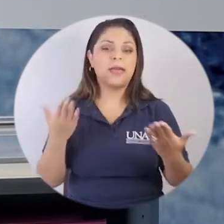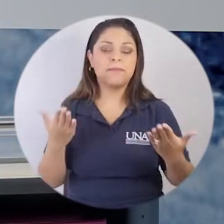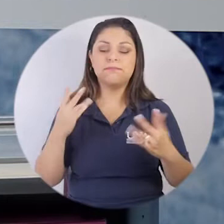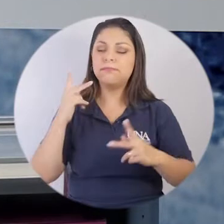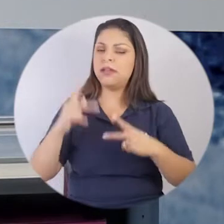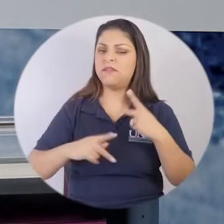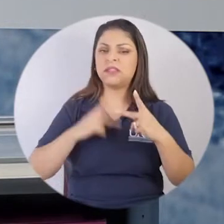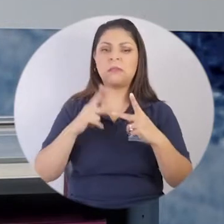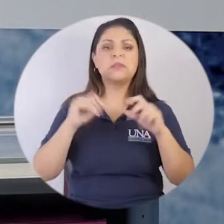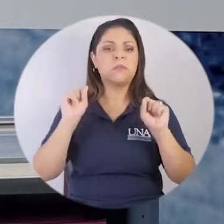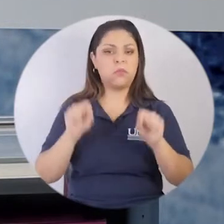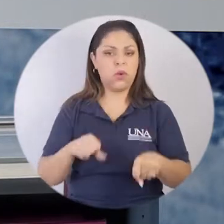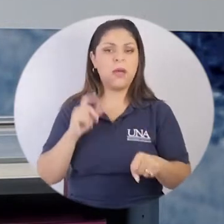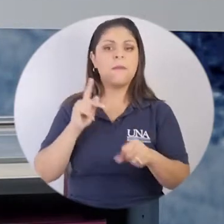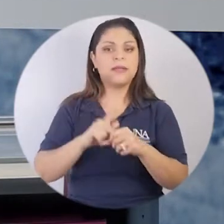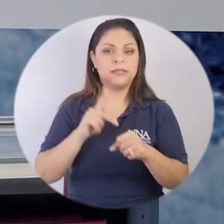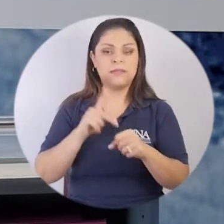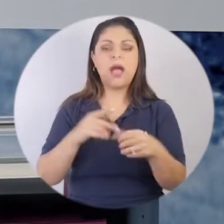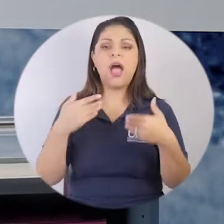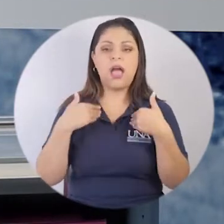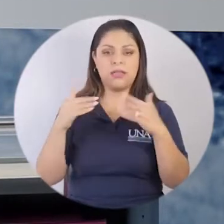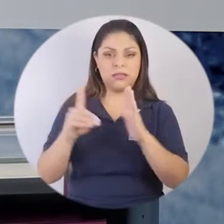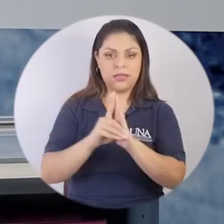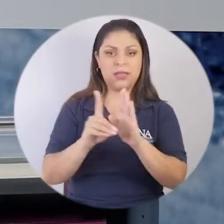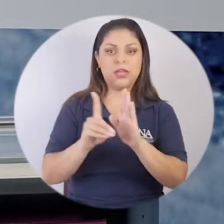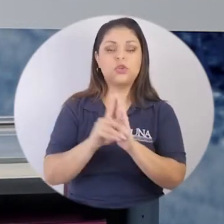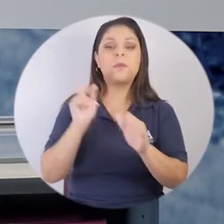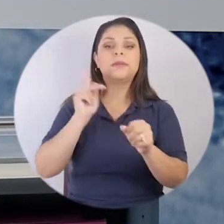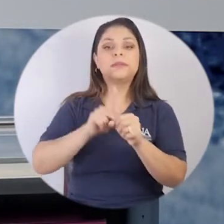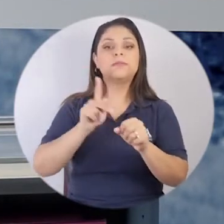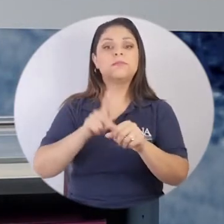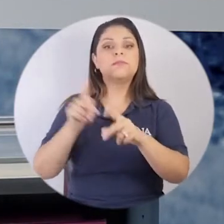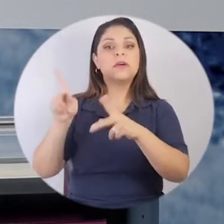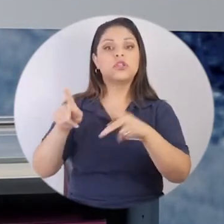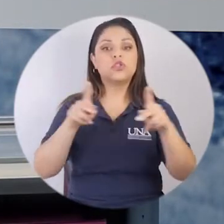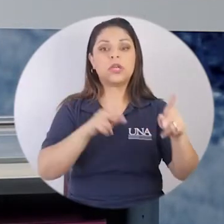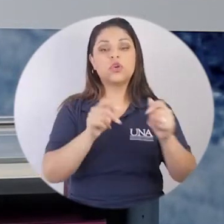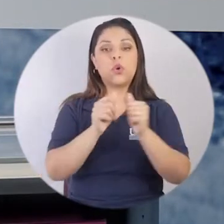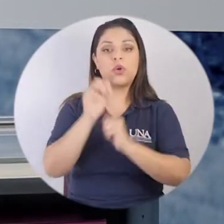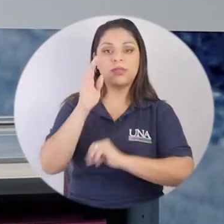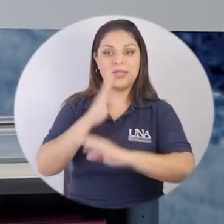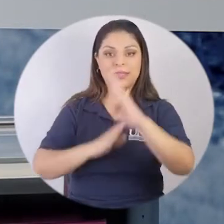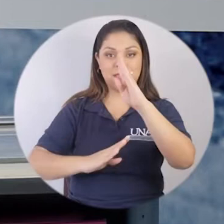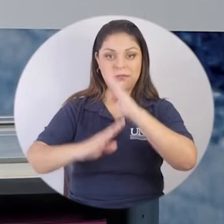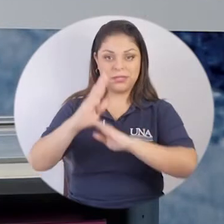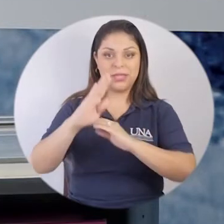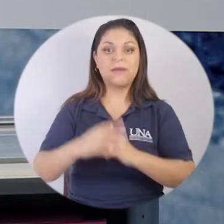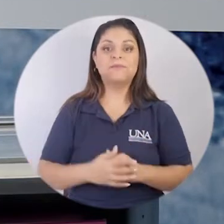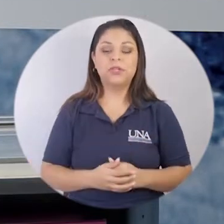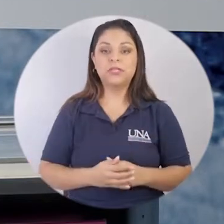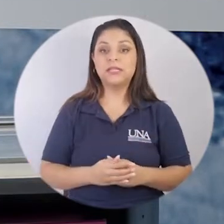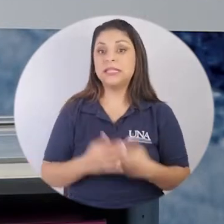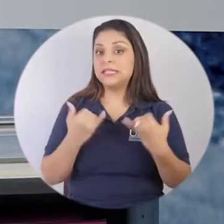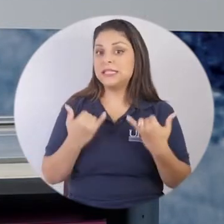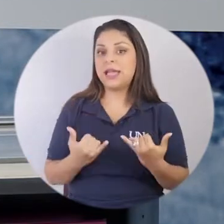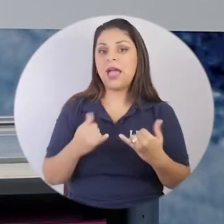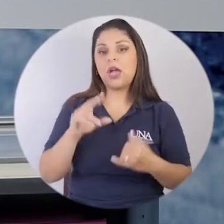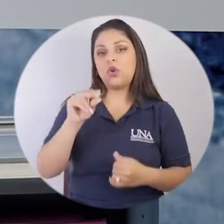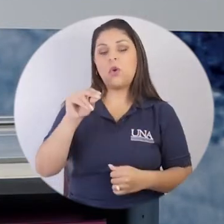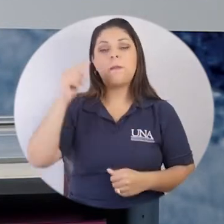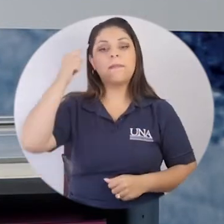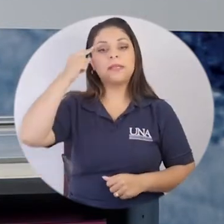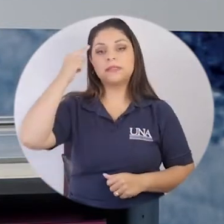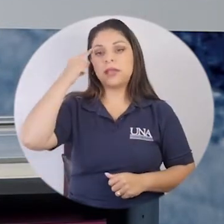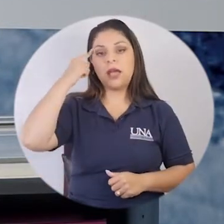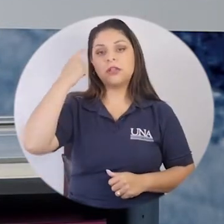que pueden perfectamente, ¿verdad?, participar y tienen el derecho de participar la población estudiantil con discapacidad, ¿verdad? Entonces, ya no es